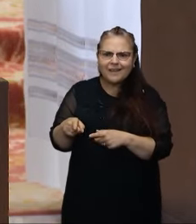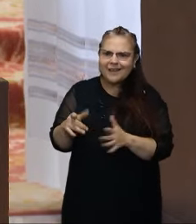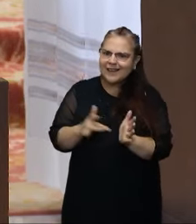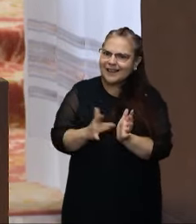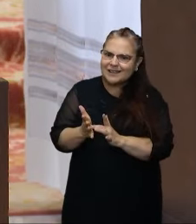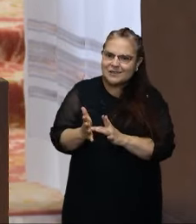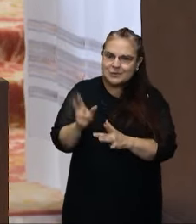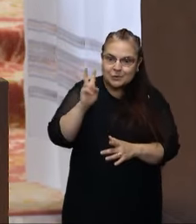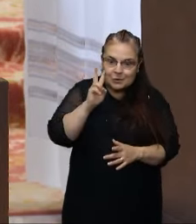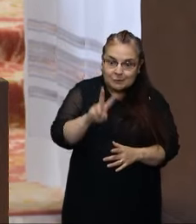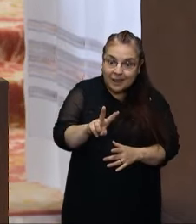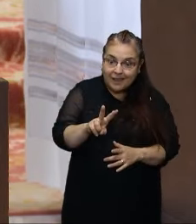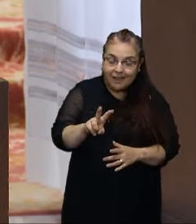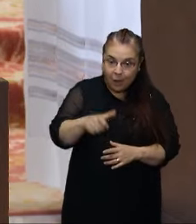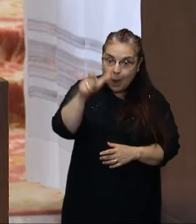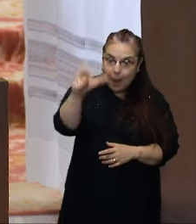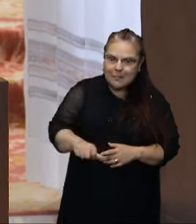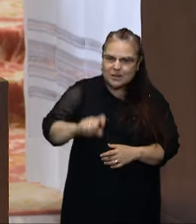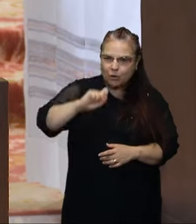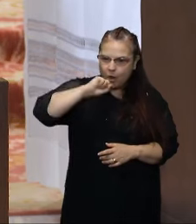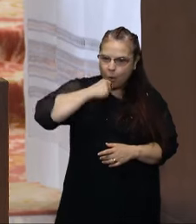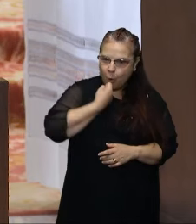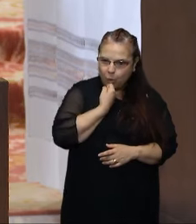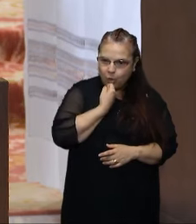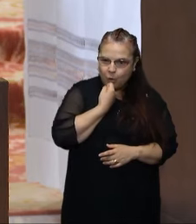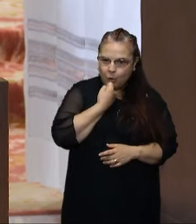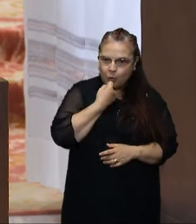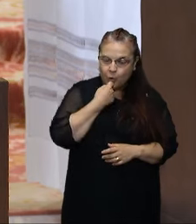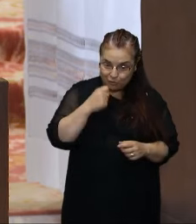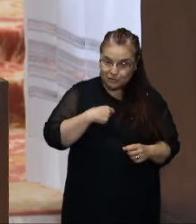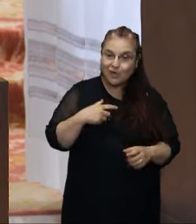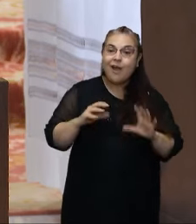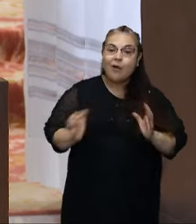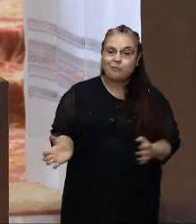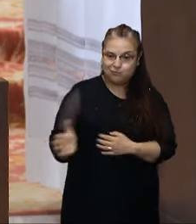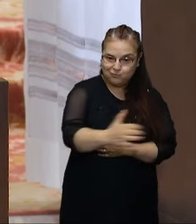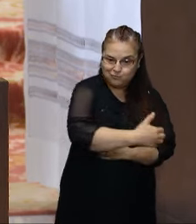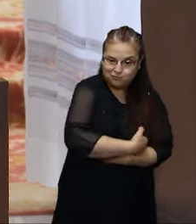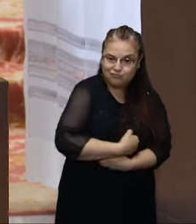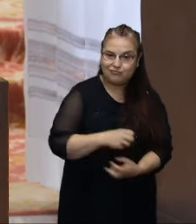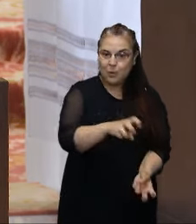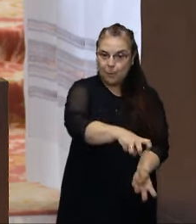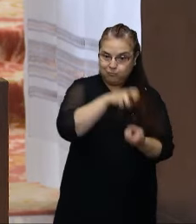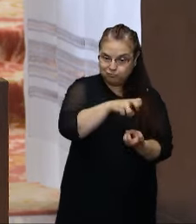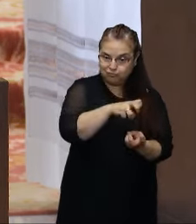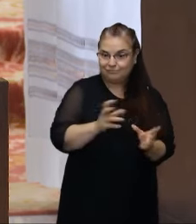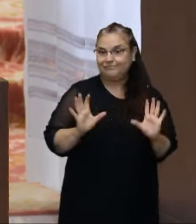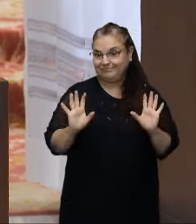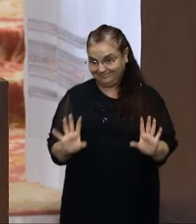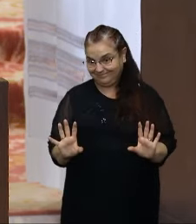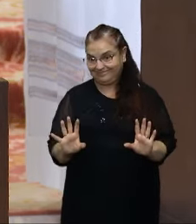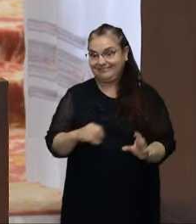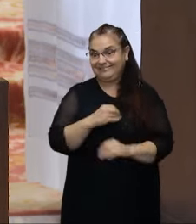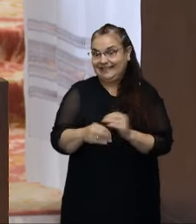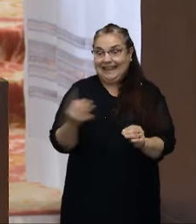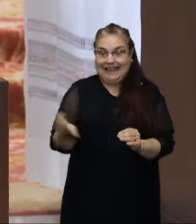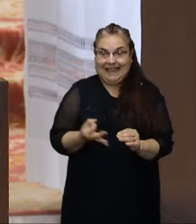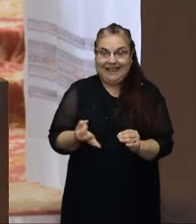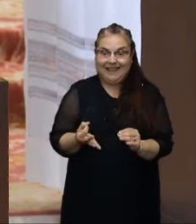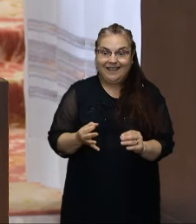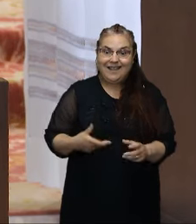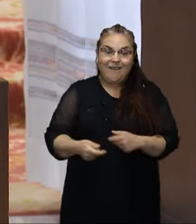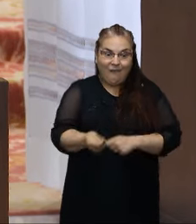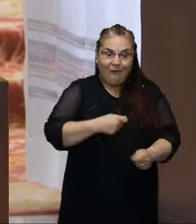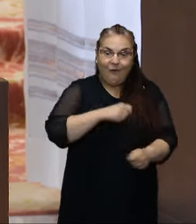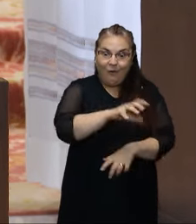los más odiados personajes de su época, los publicanos, los que se dedicaban a cobrar los